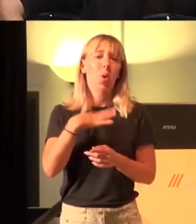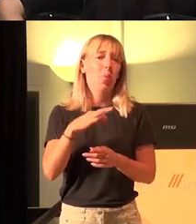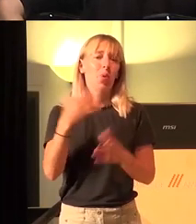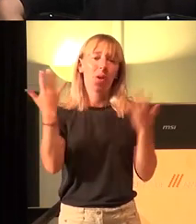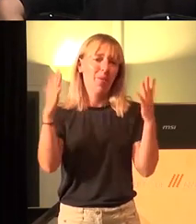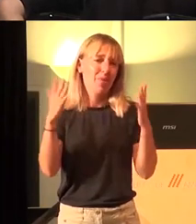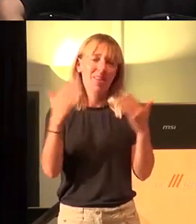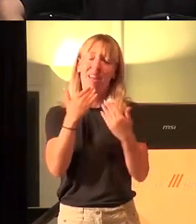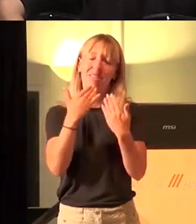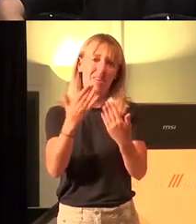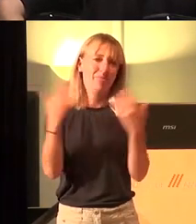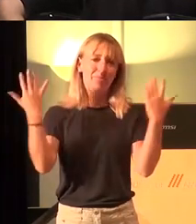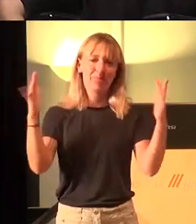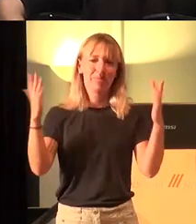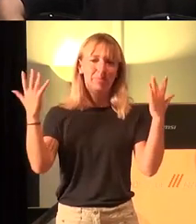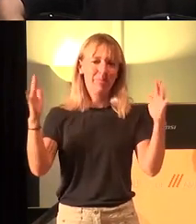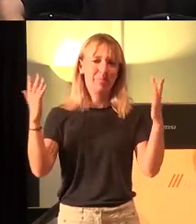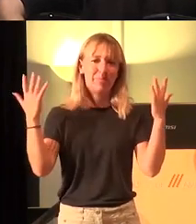aplaudiros. Gracias.